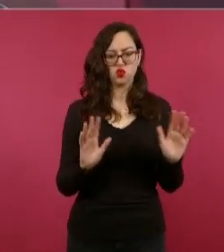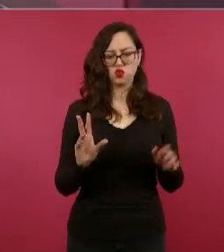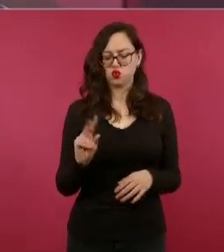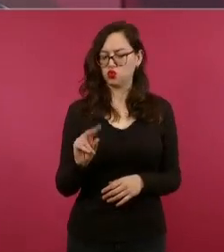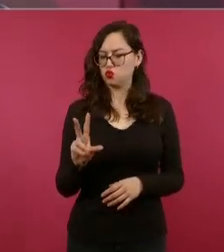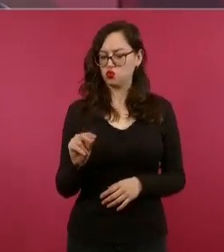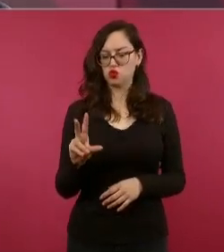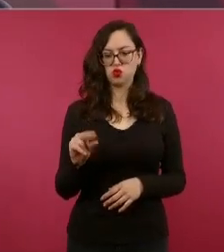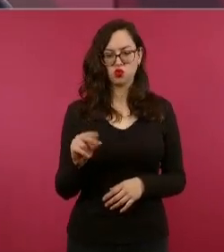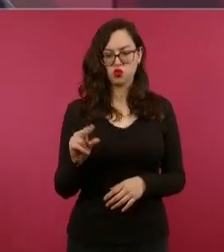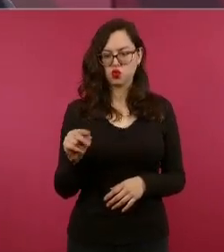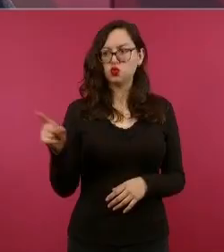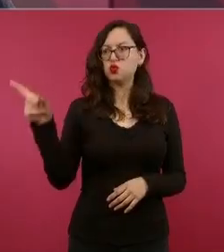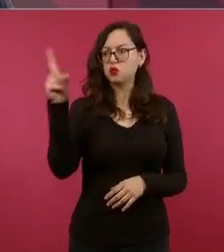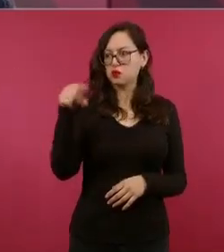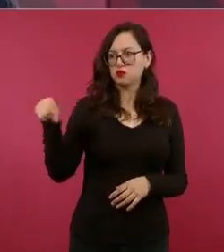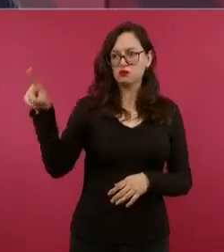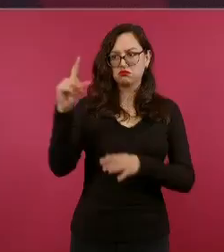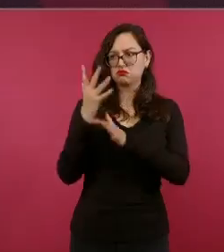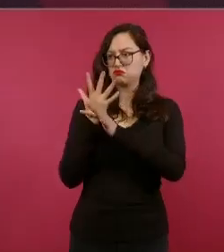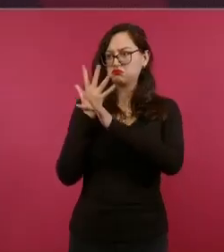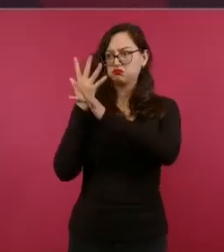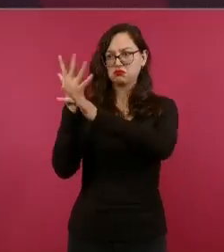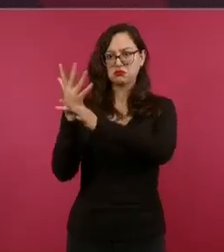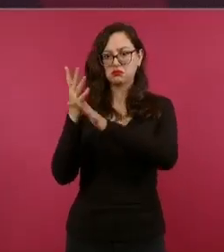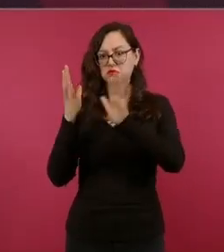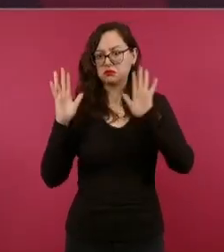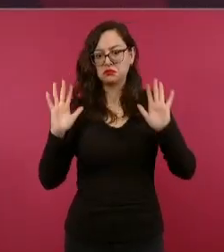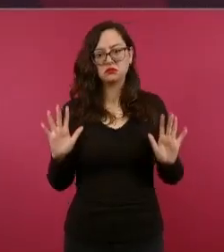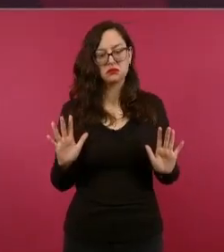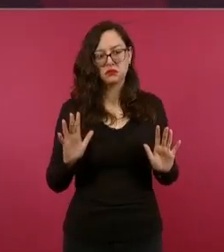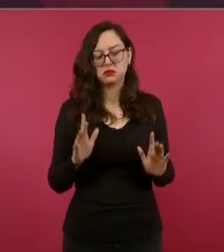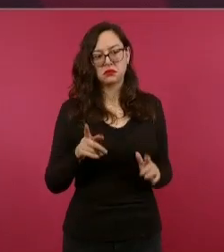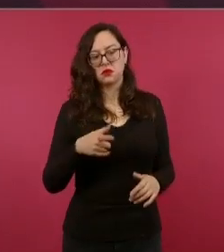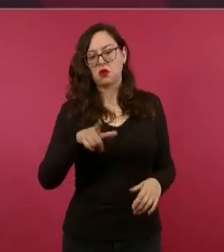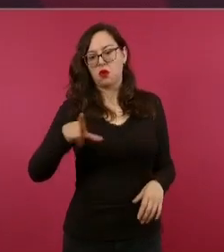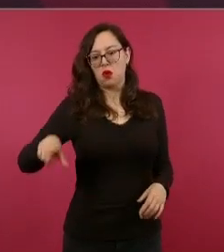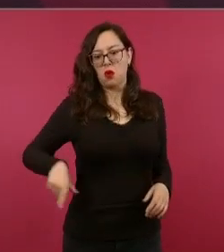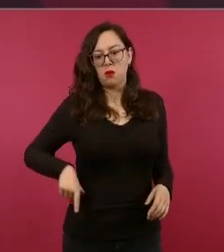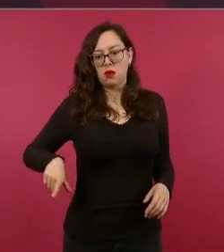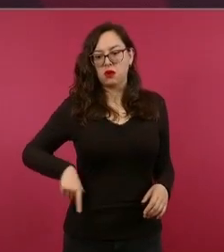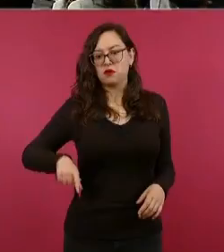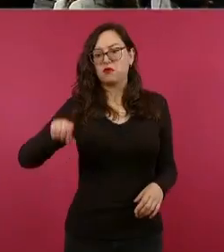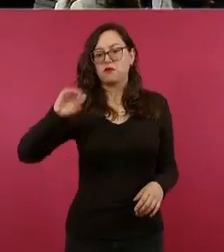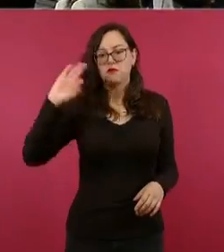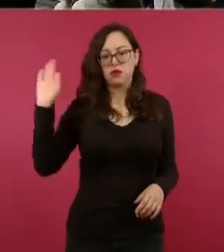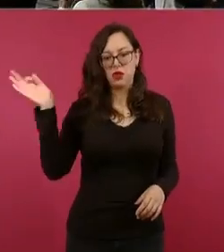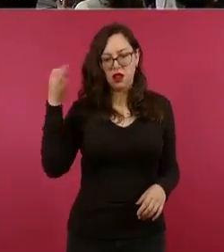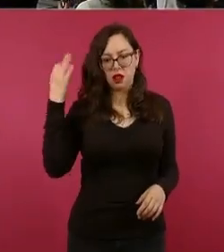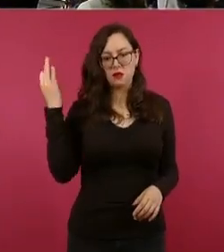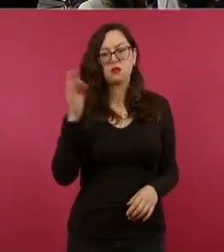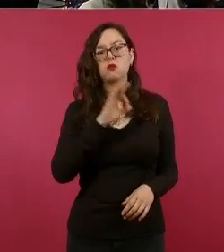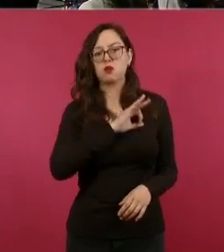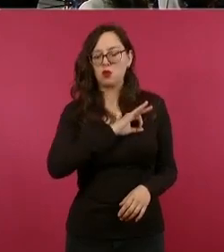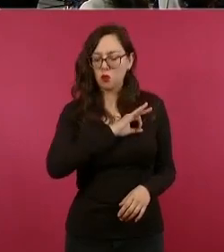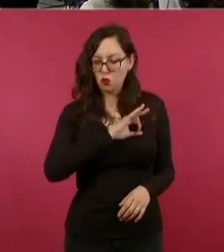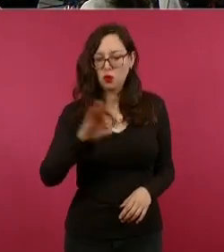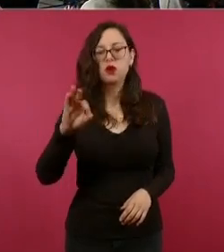que es parte de nuestra libertad de expresión.